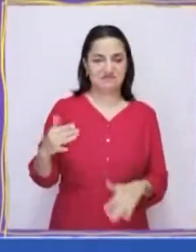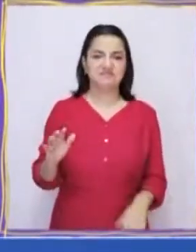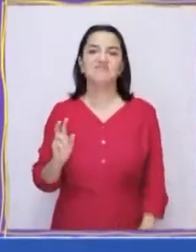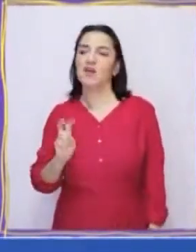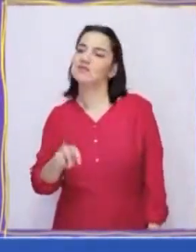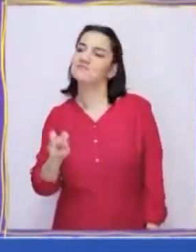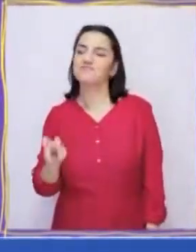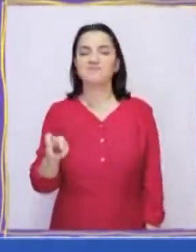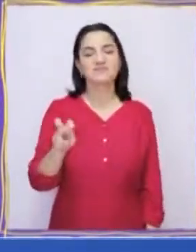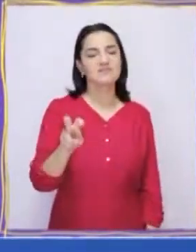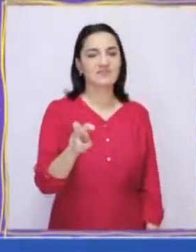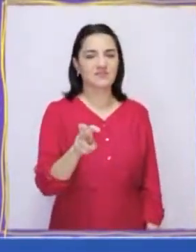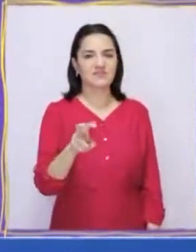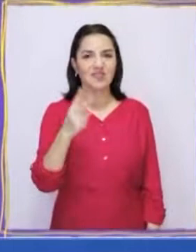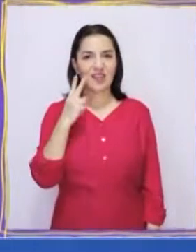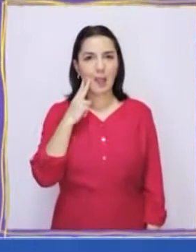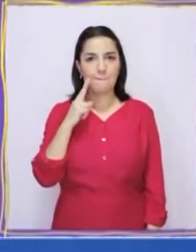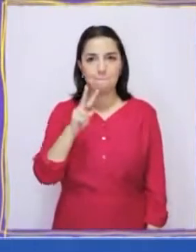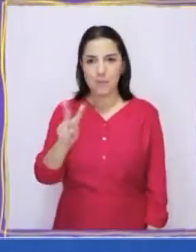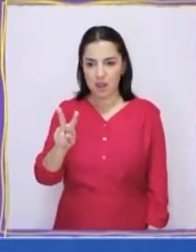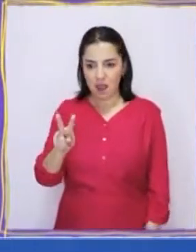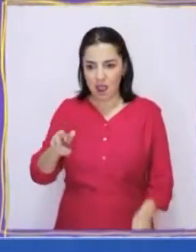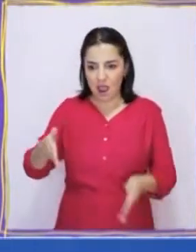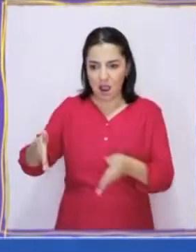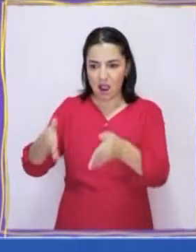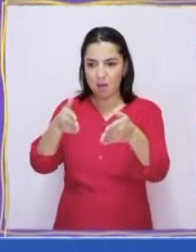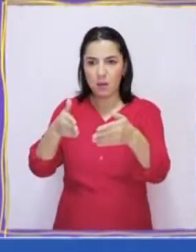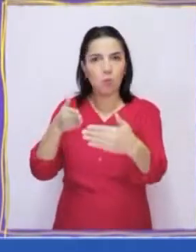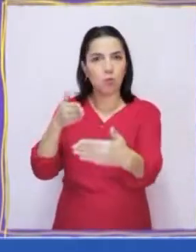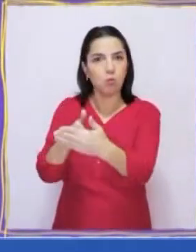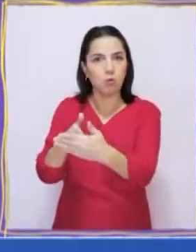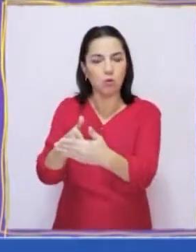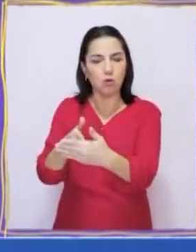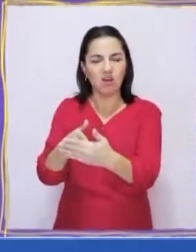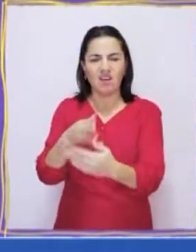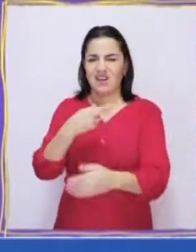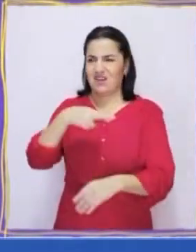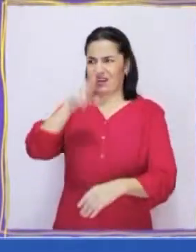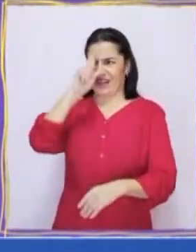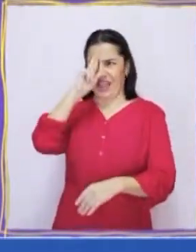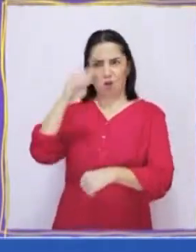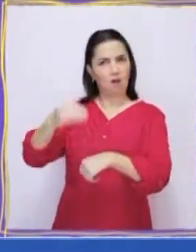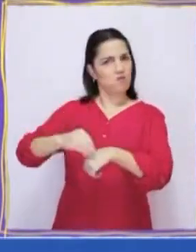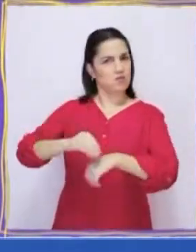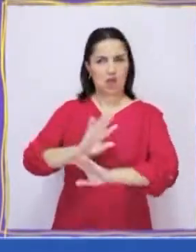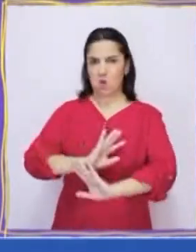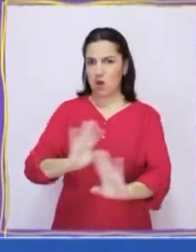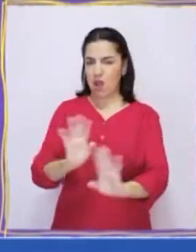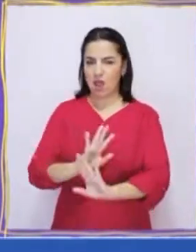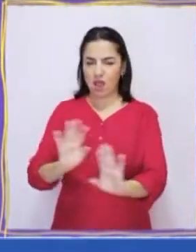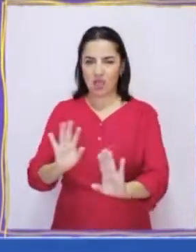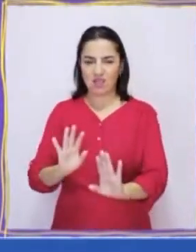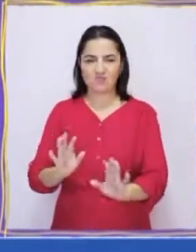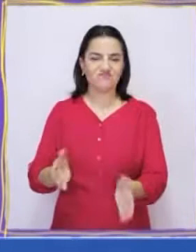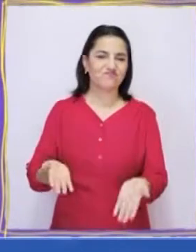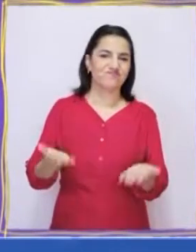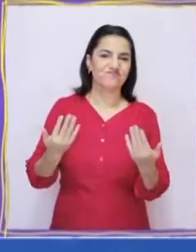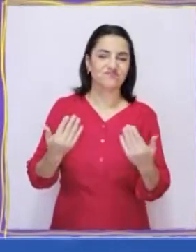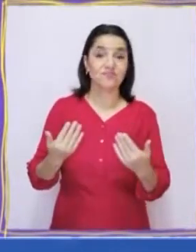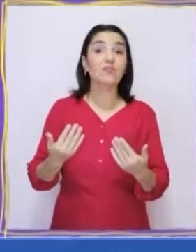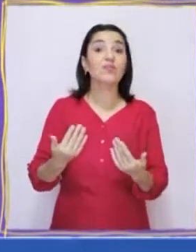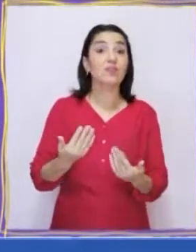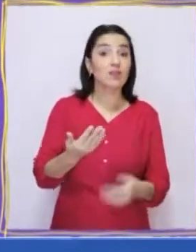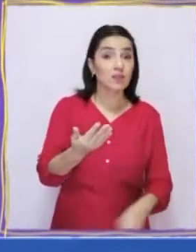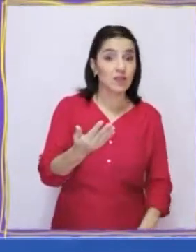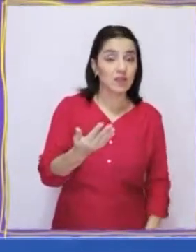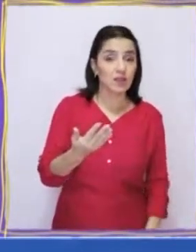nada. ¡Miren! El camino está cortado. ¡Qué raro! No me dijeron nada de esto.